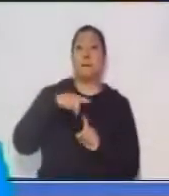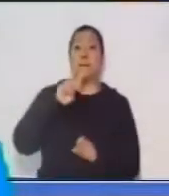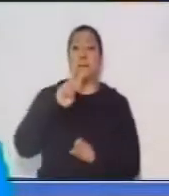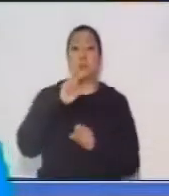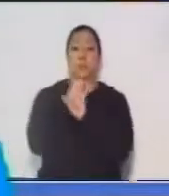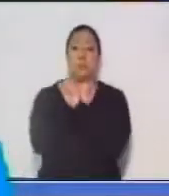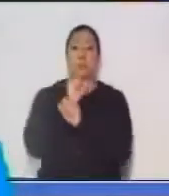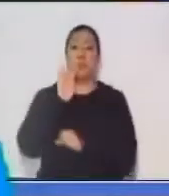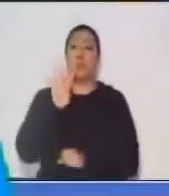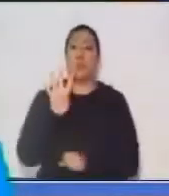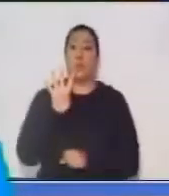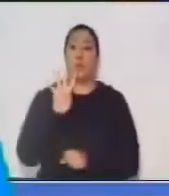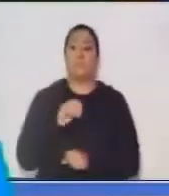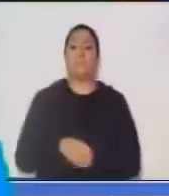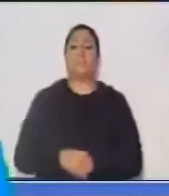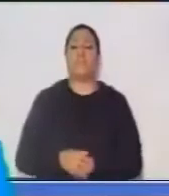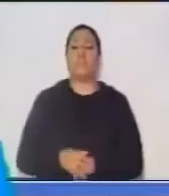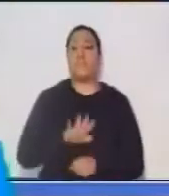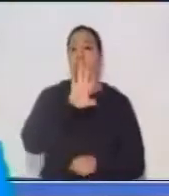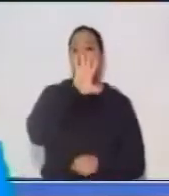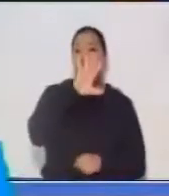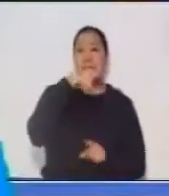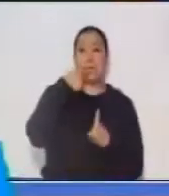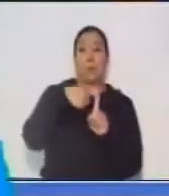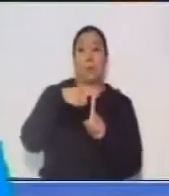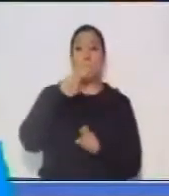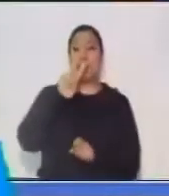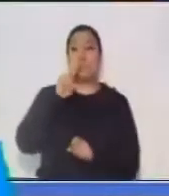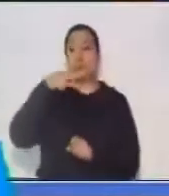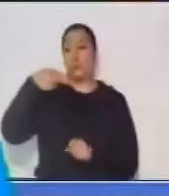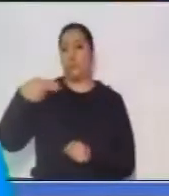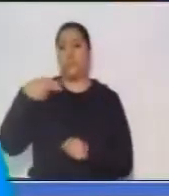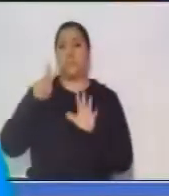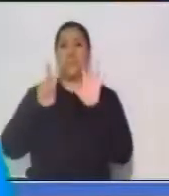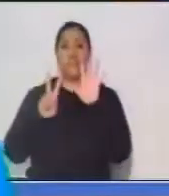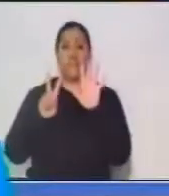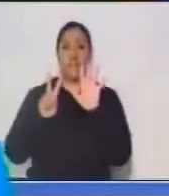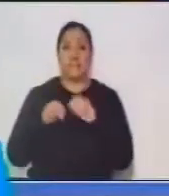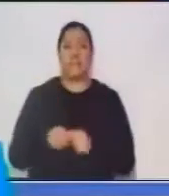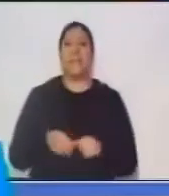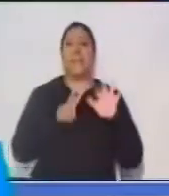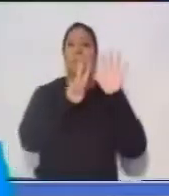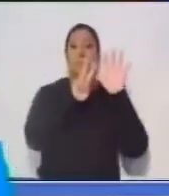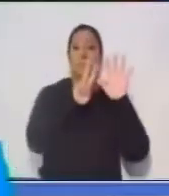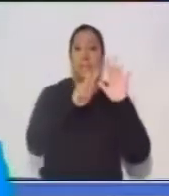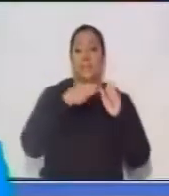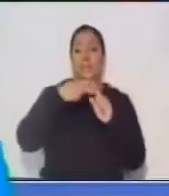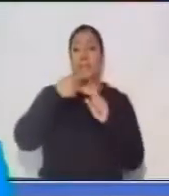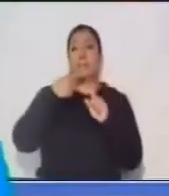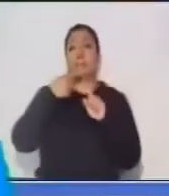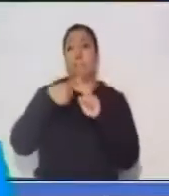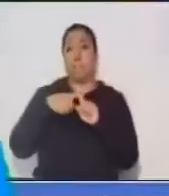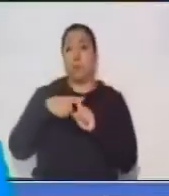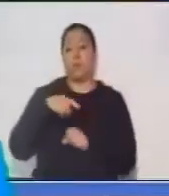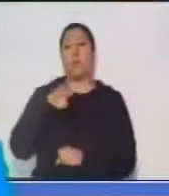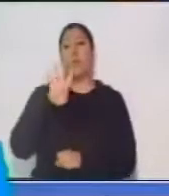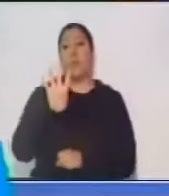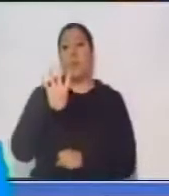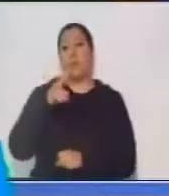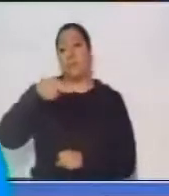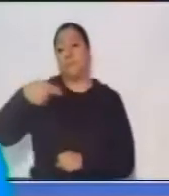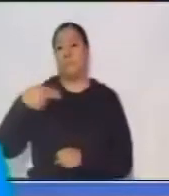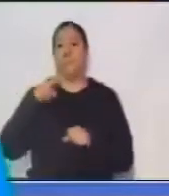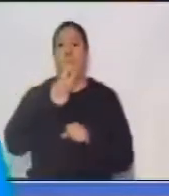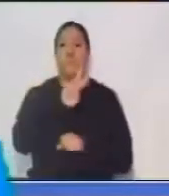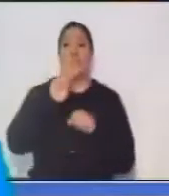5 más 2 son 7 y 7 por 4 es 28. Y 28 por 1/2 me va a dar